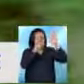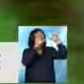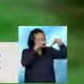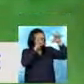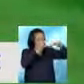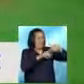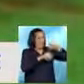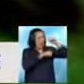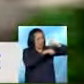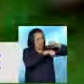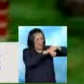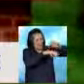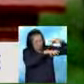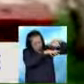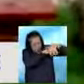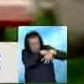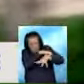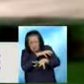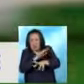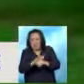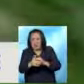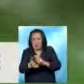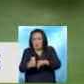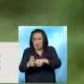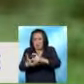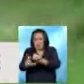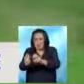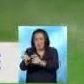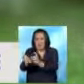lodo han destruido todo a su paso.